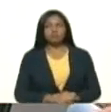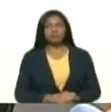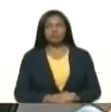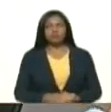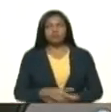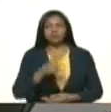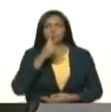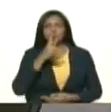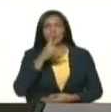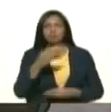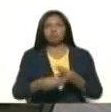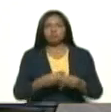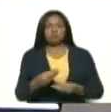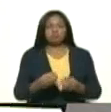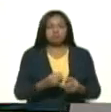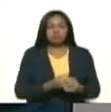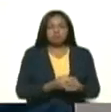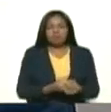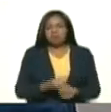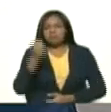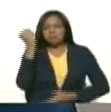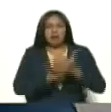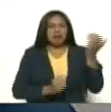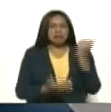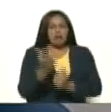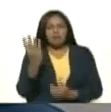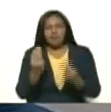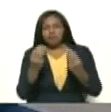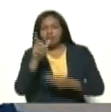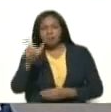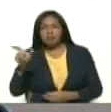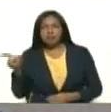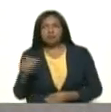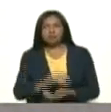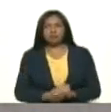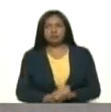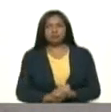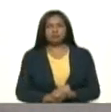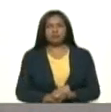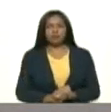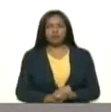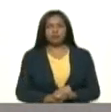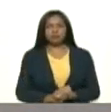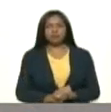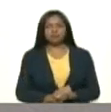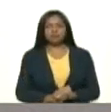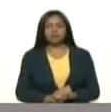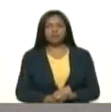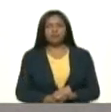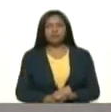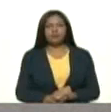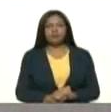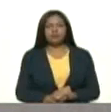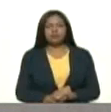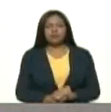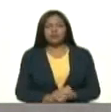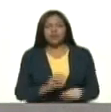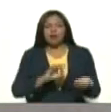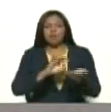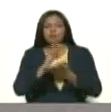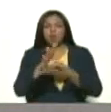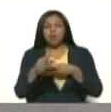brutal, sanguinario, que derrocó durante 47 horas al